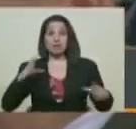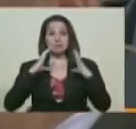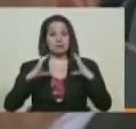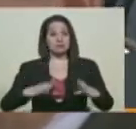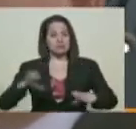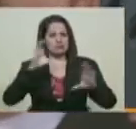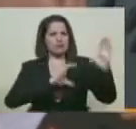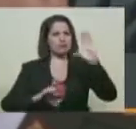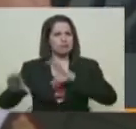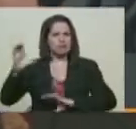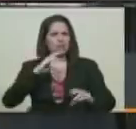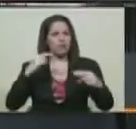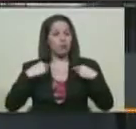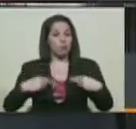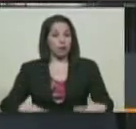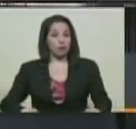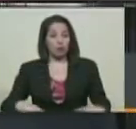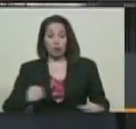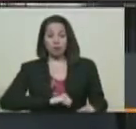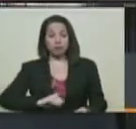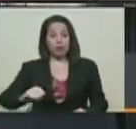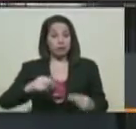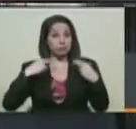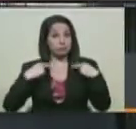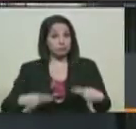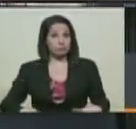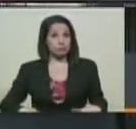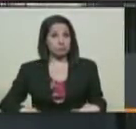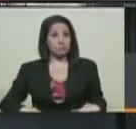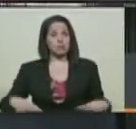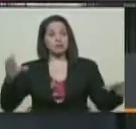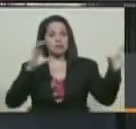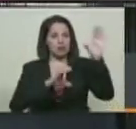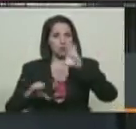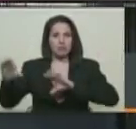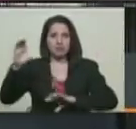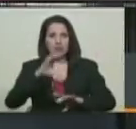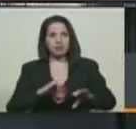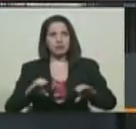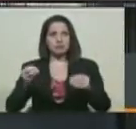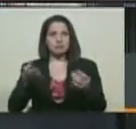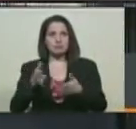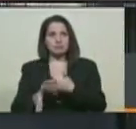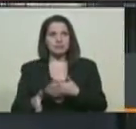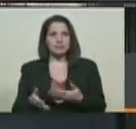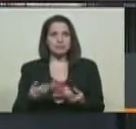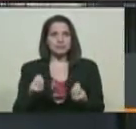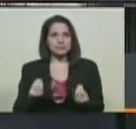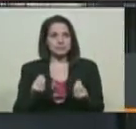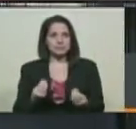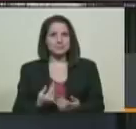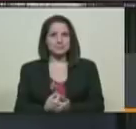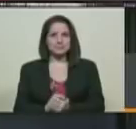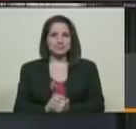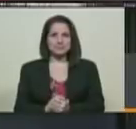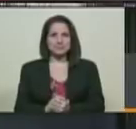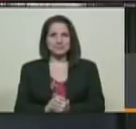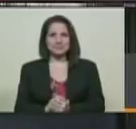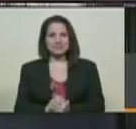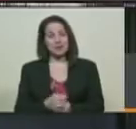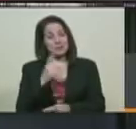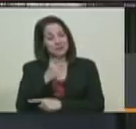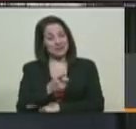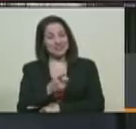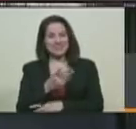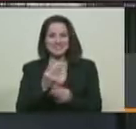humano. Parto humanizado, científico, humano. Como debe ser,